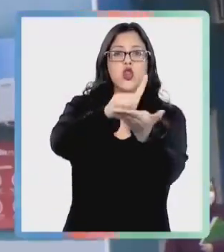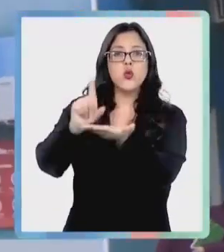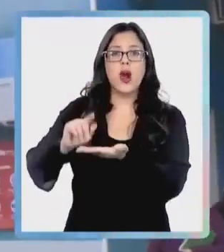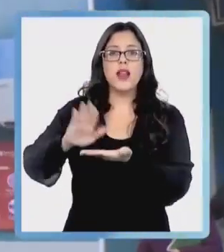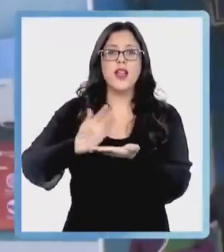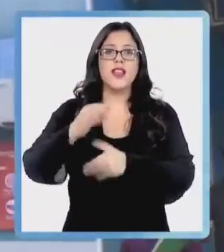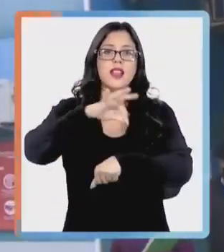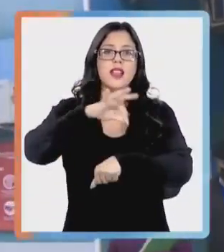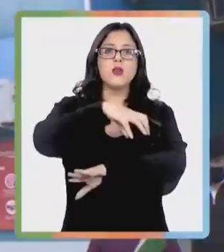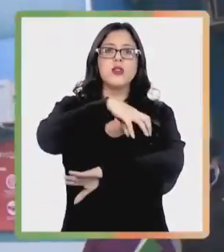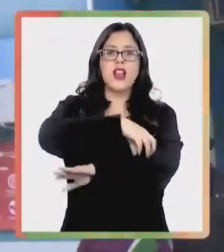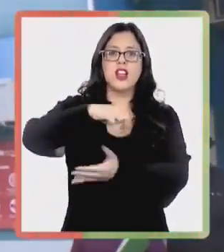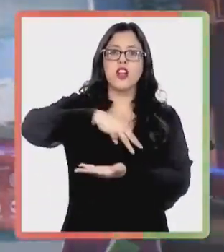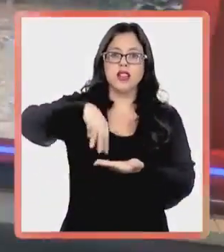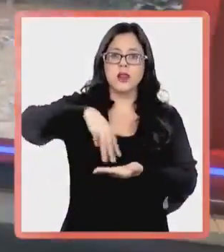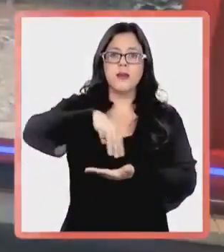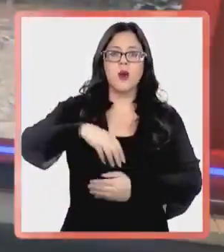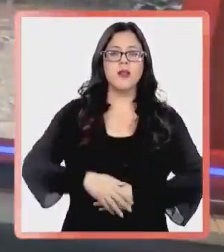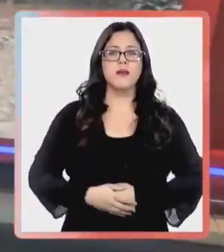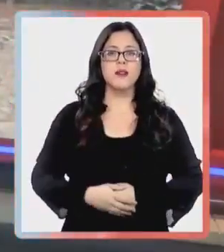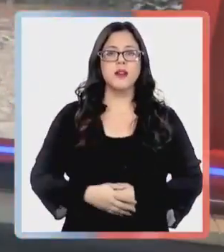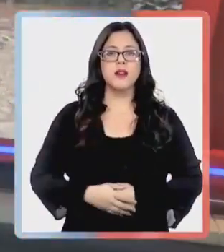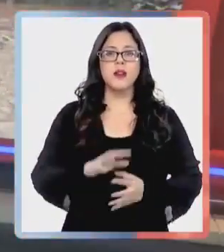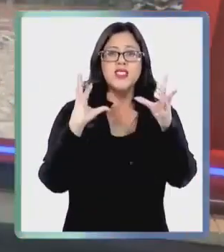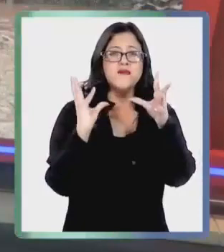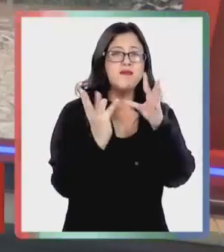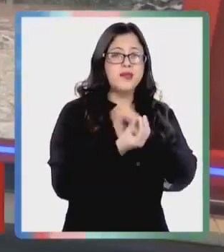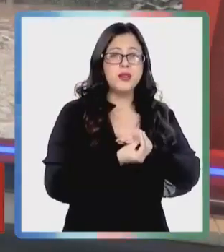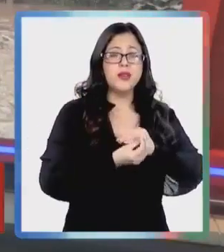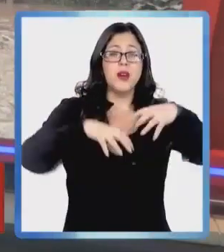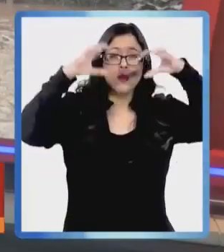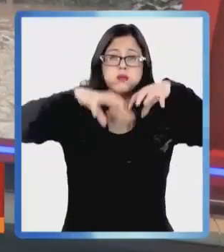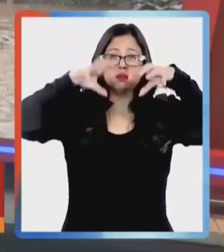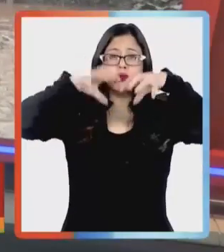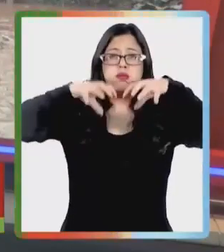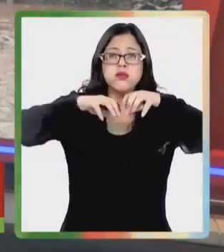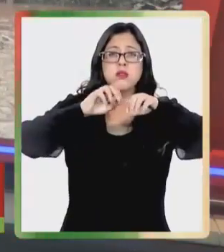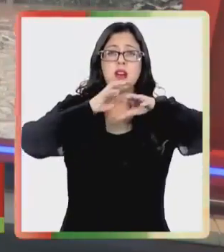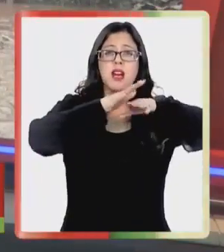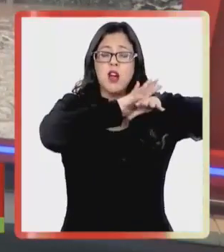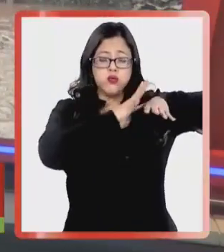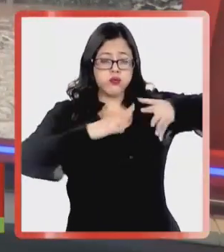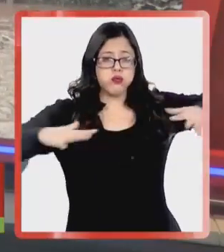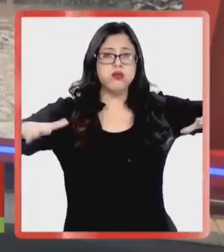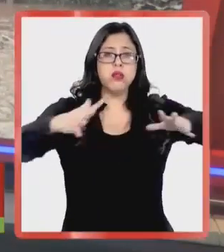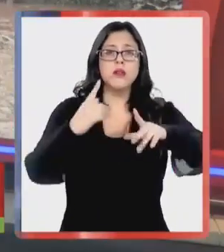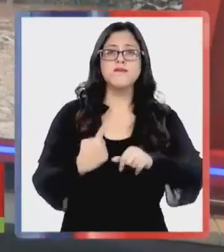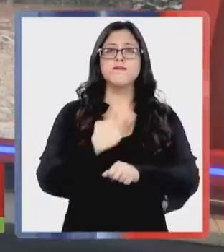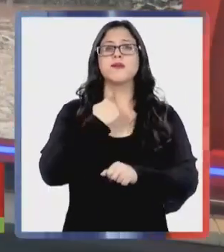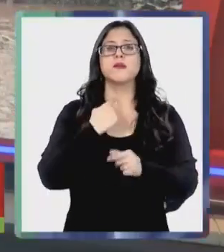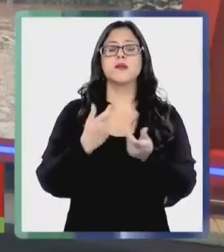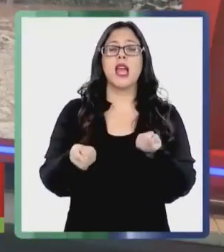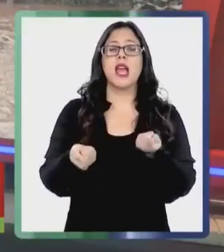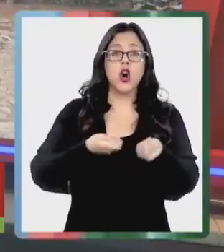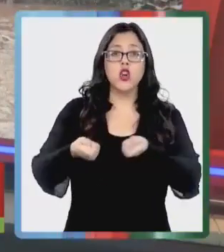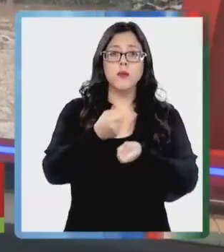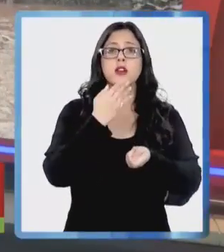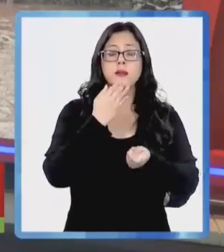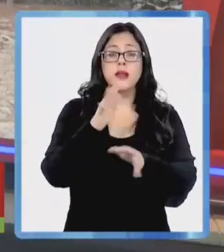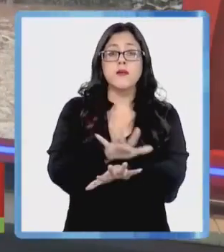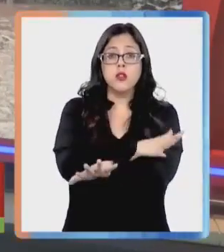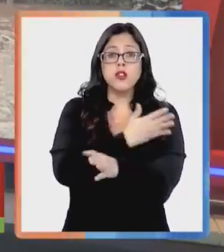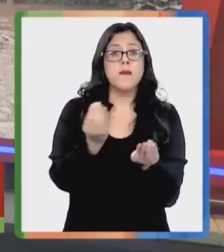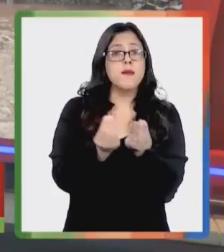de salud de la capital paulina. La catástrofe producida por las lluvias y el desborde de los ríos fue un duro golpe económico y